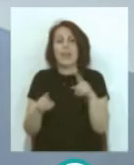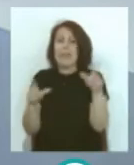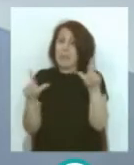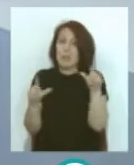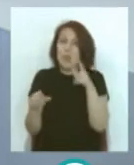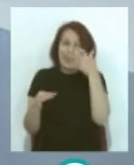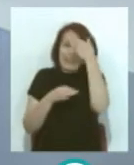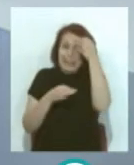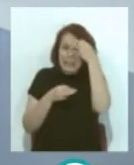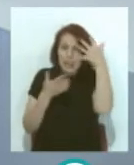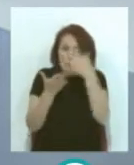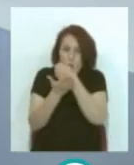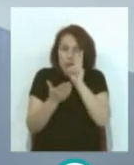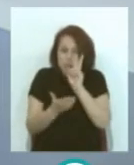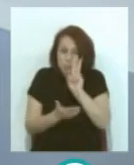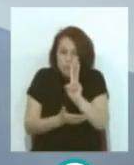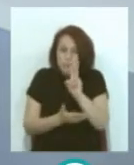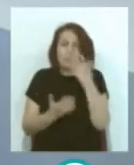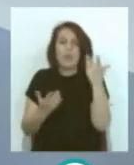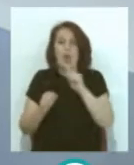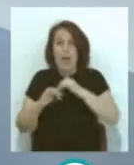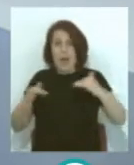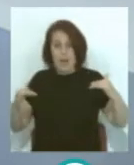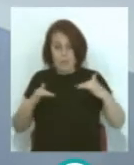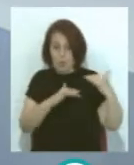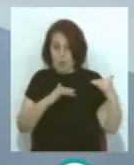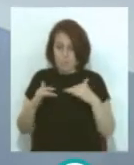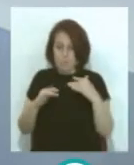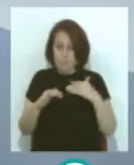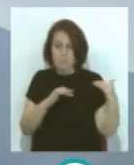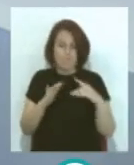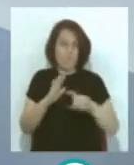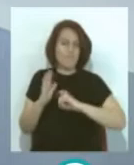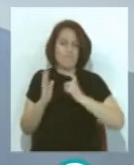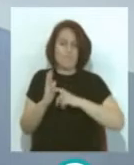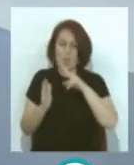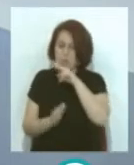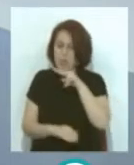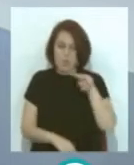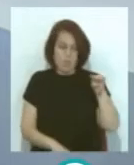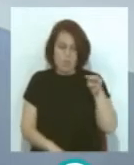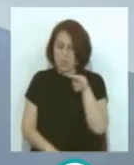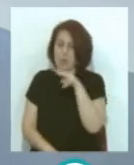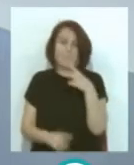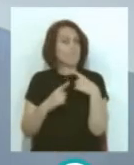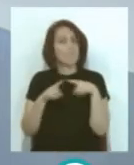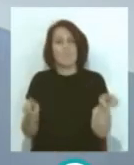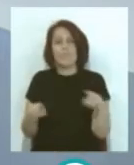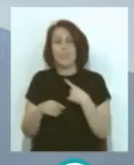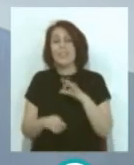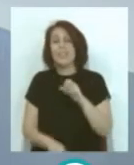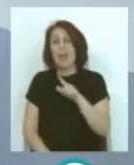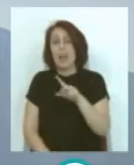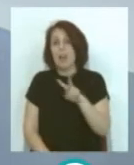ves todos los detalles, en el campo ves todo el partido, entonces es diferente. Y Salvi tiene eso,